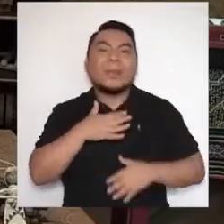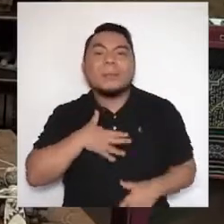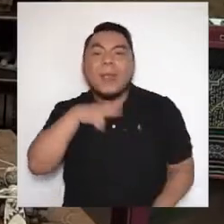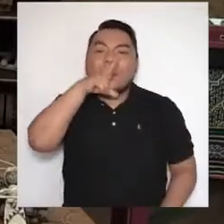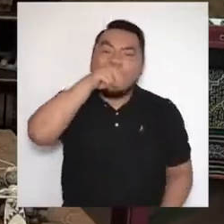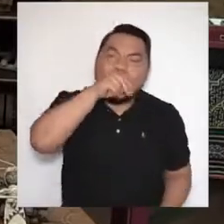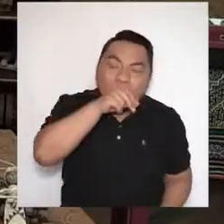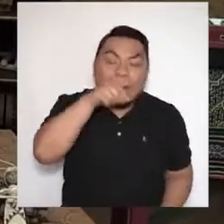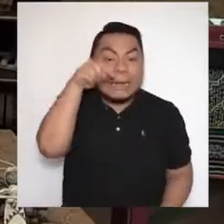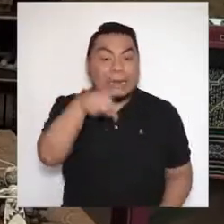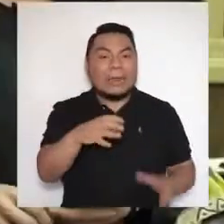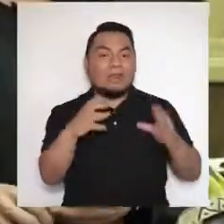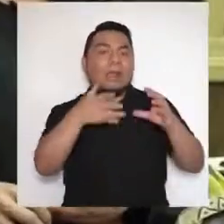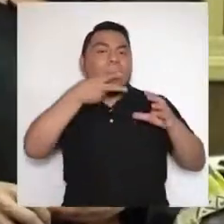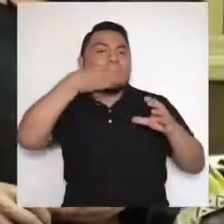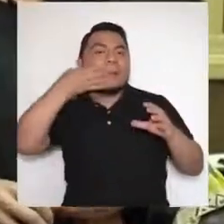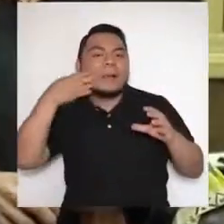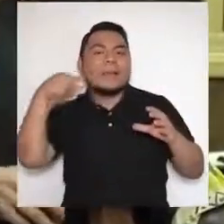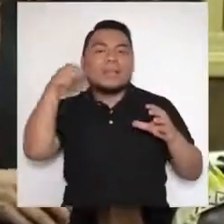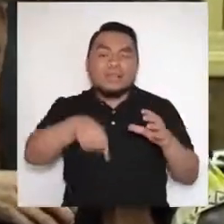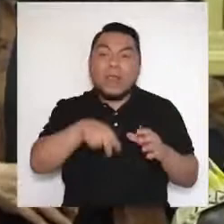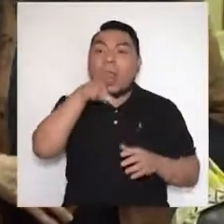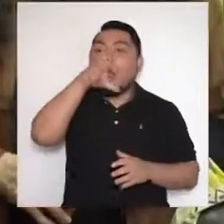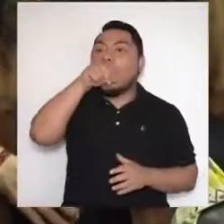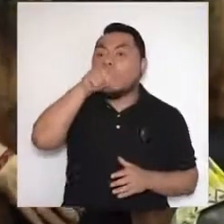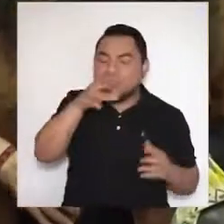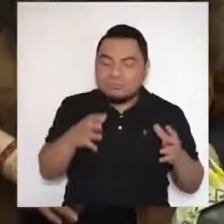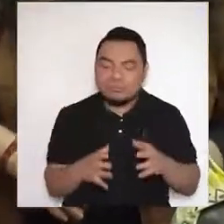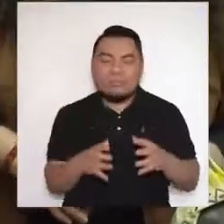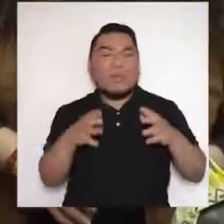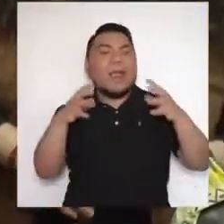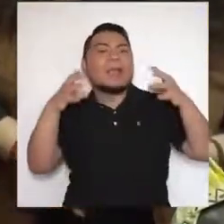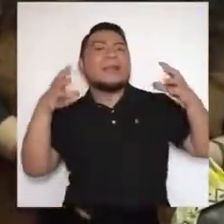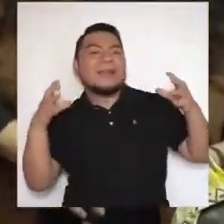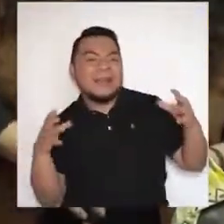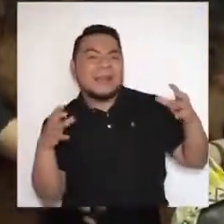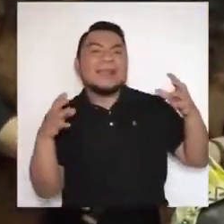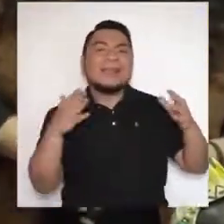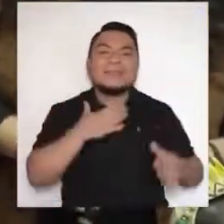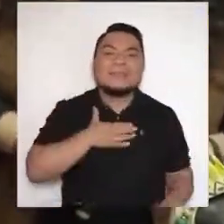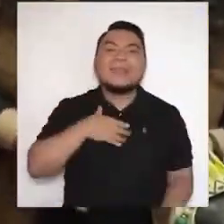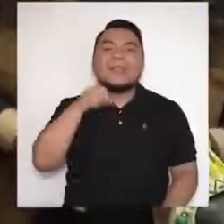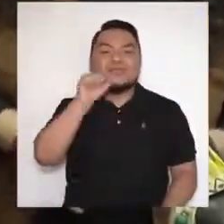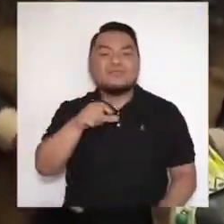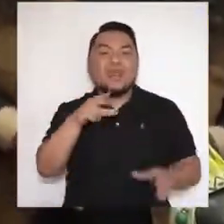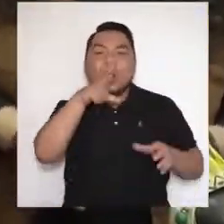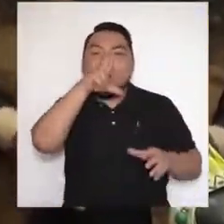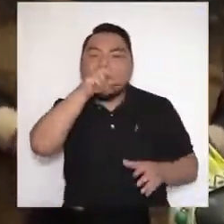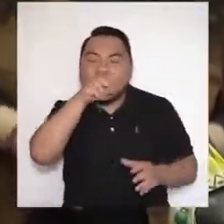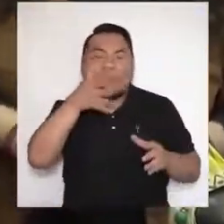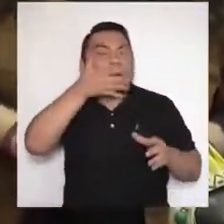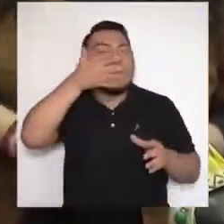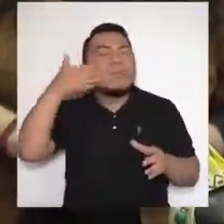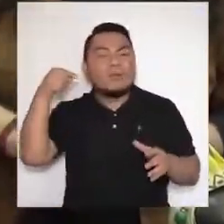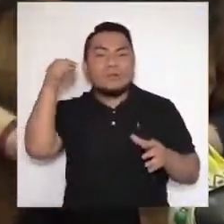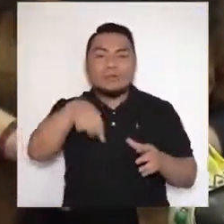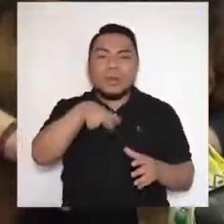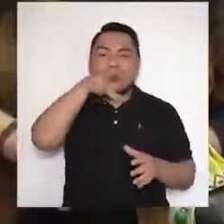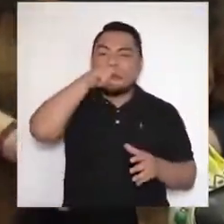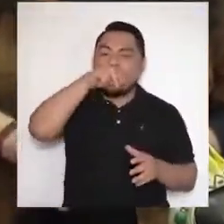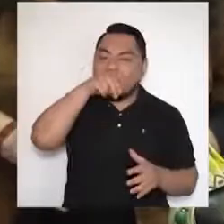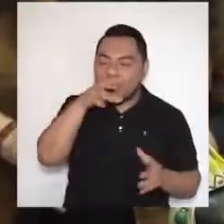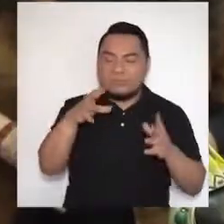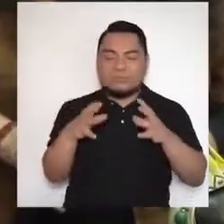No con no no niki, puto a mi chama. No con no no niki, puto